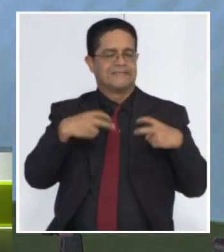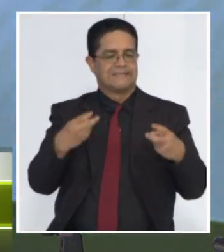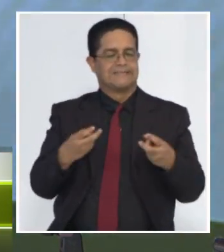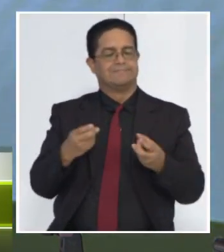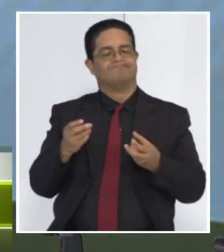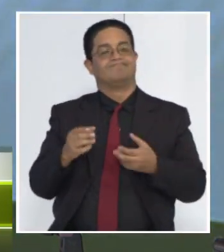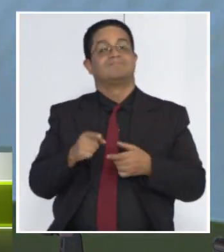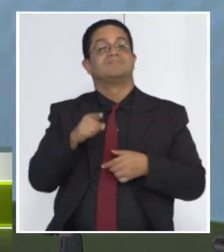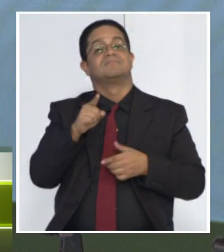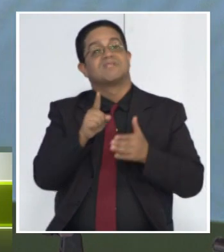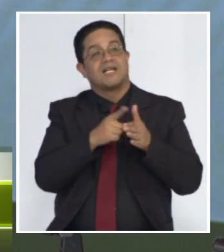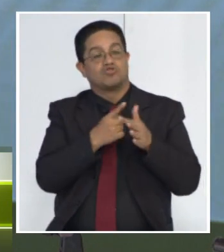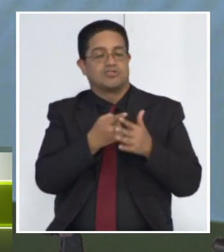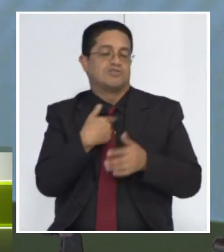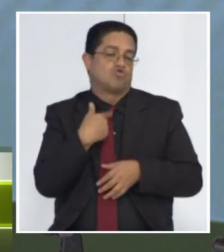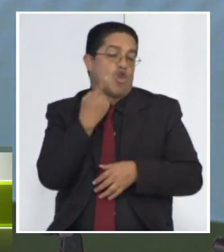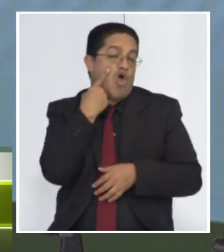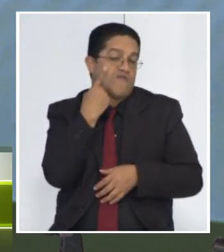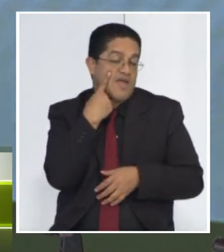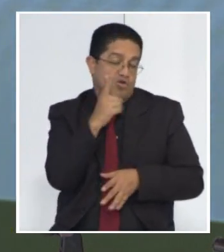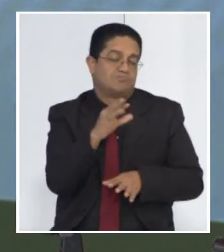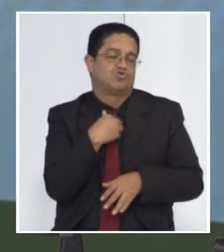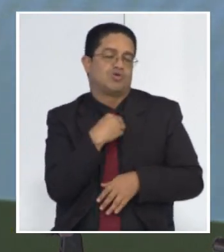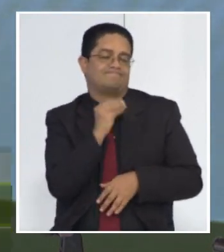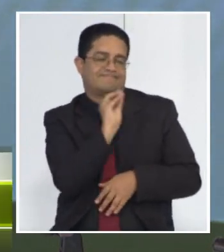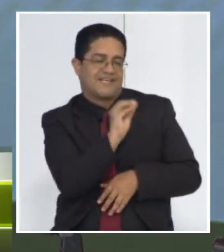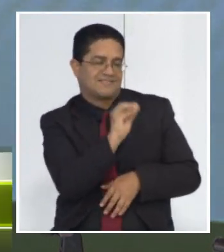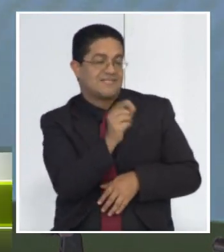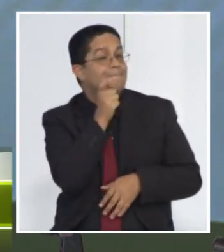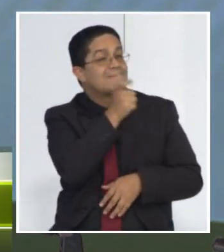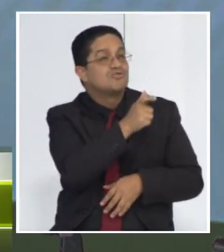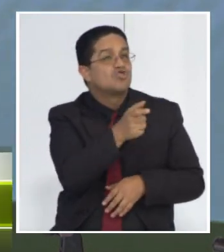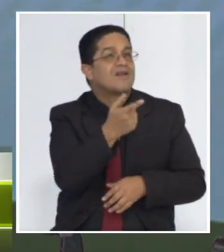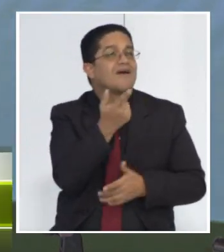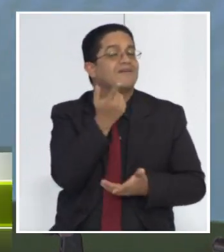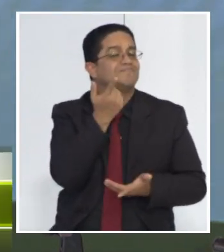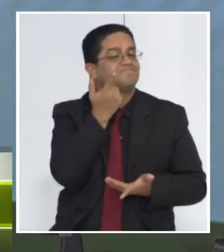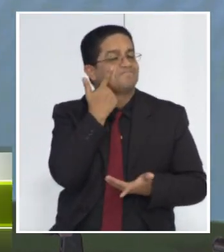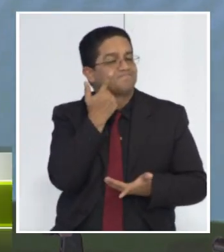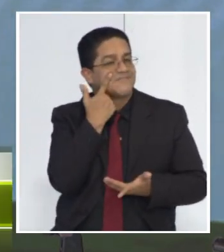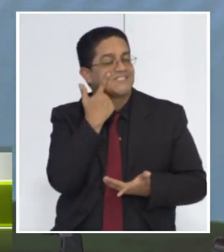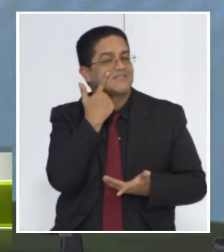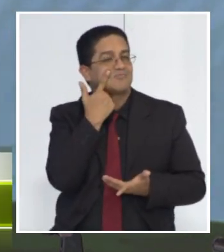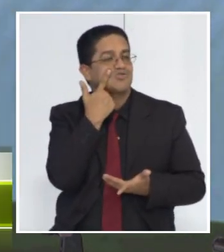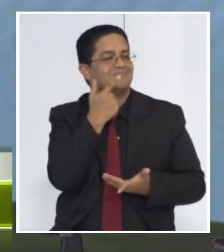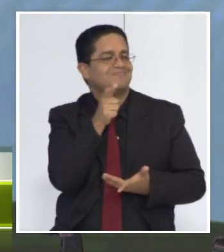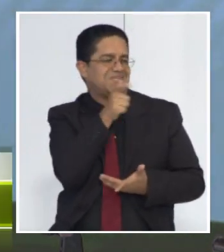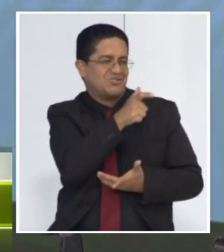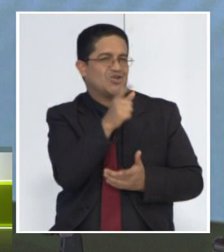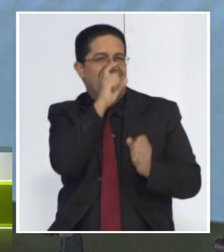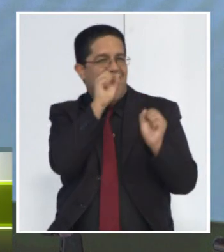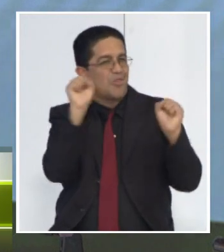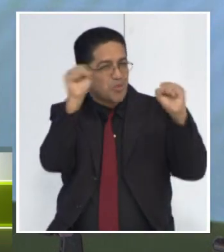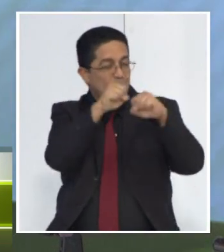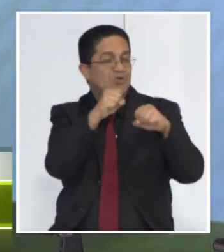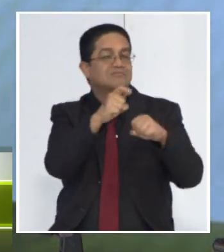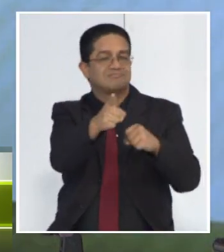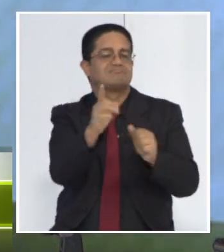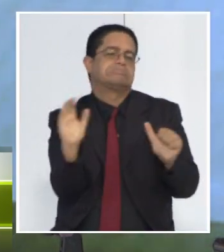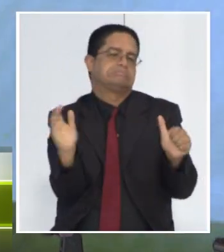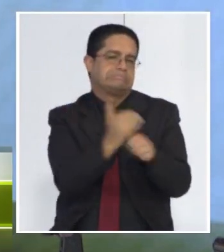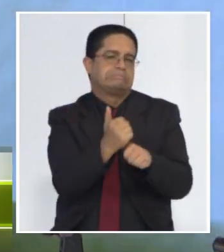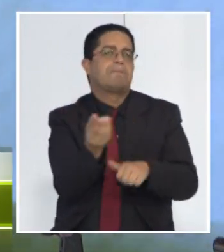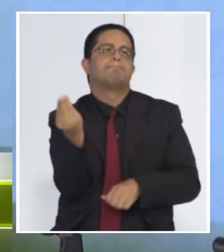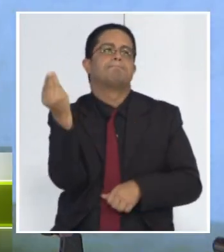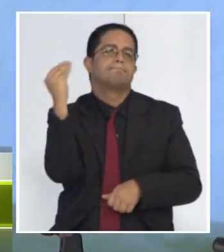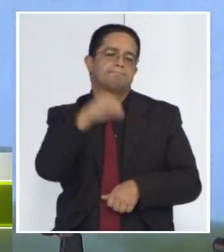eso es cada vez más frecuente. Yo te decía que en la medida que avanzamos, en la medida que somos una población más longeva, entonces aparece con mayor